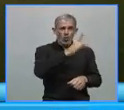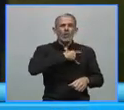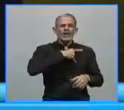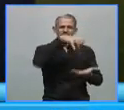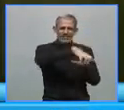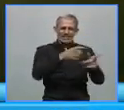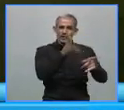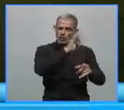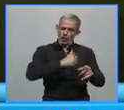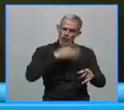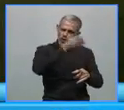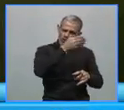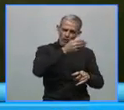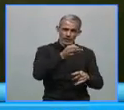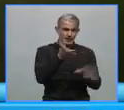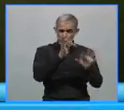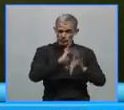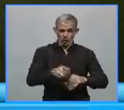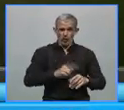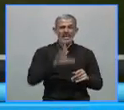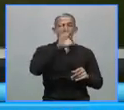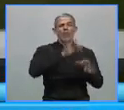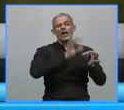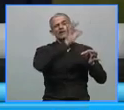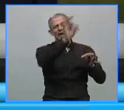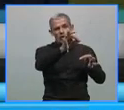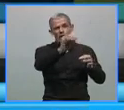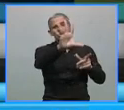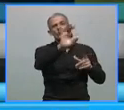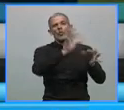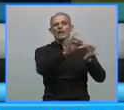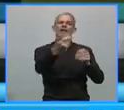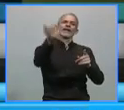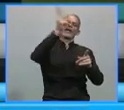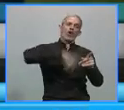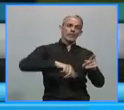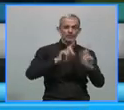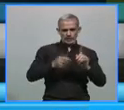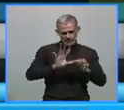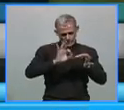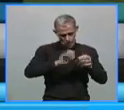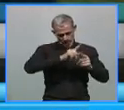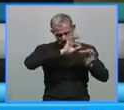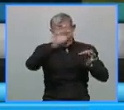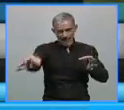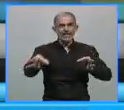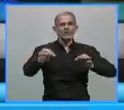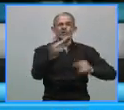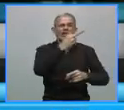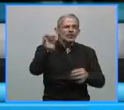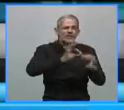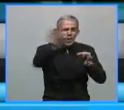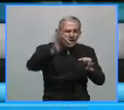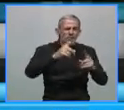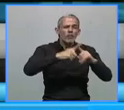universidad todos los O sea que todos los días haces 50 km de ida 50 de vuelta y para venir a entrenar ha otra vez 50 y 50 o sea haces 200 km por